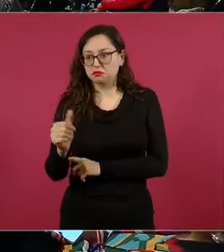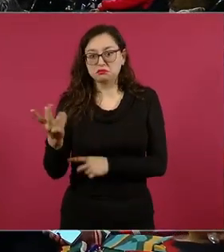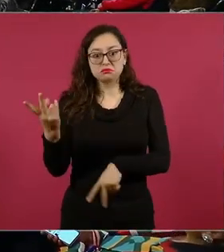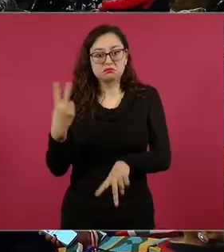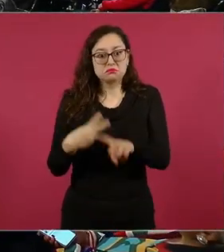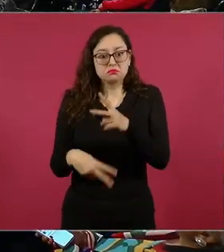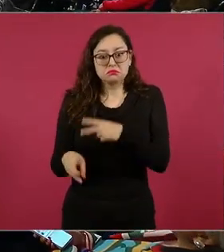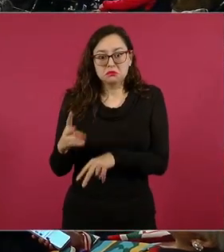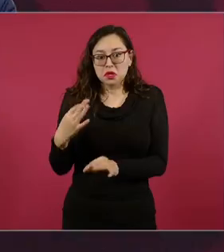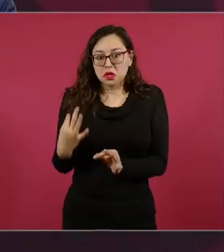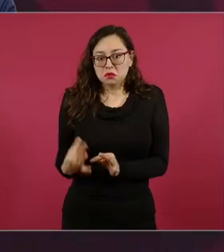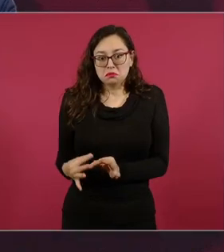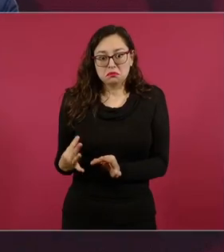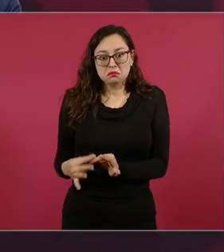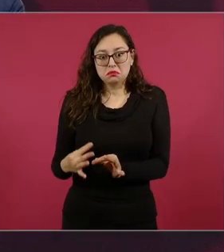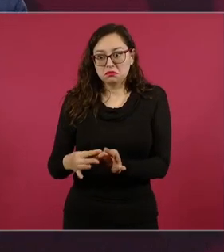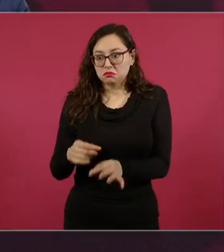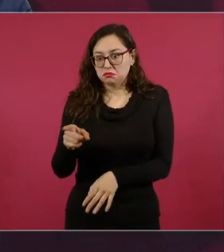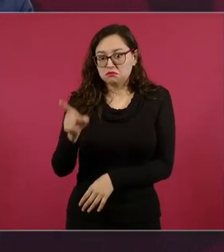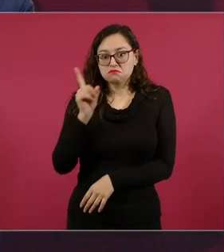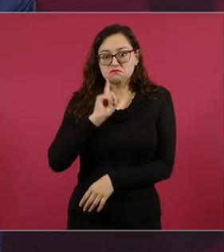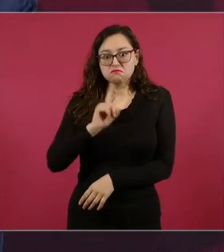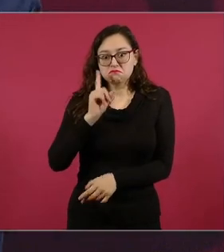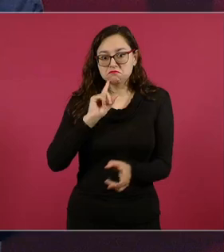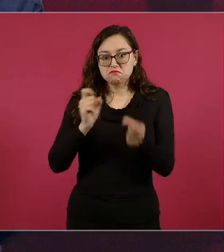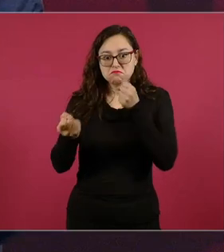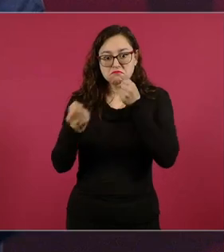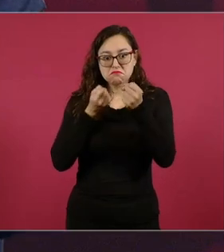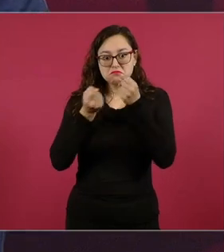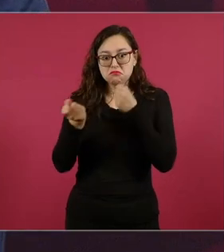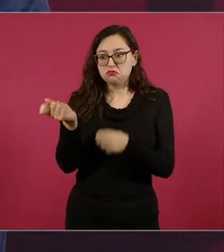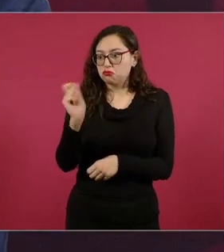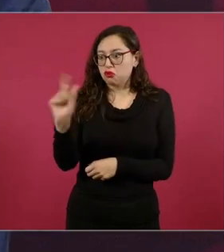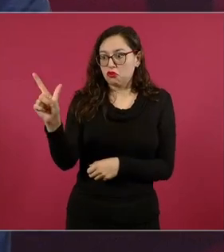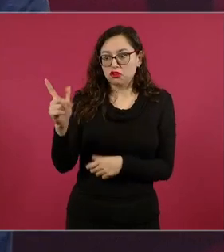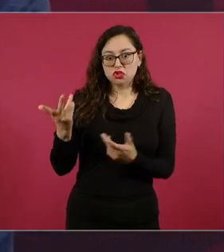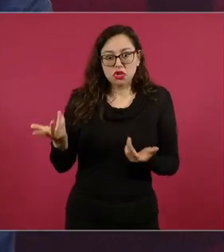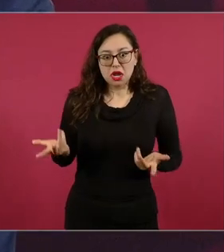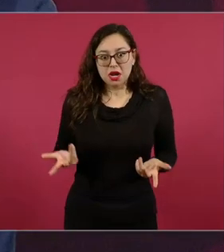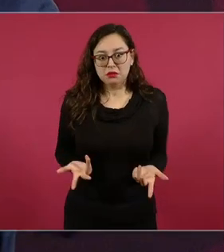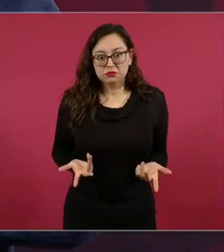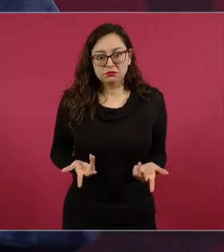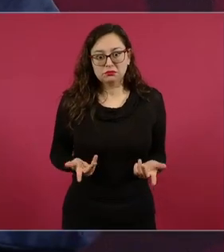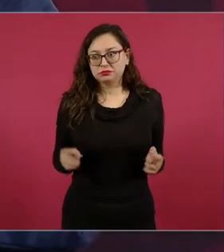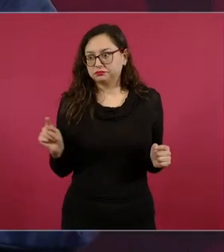¿Sí? Y aquí están de todos los medios,